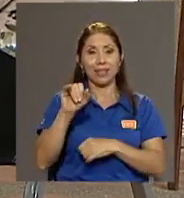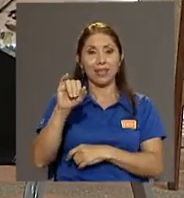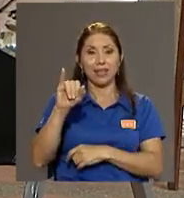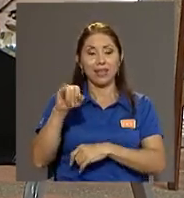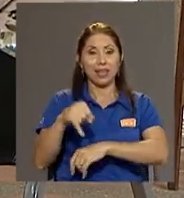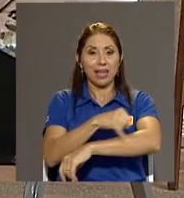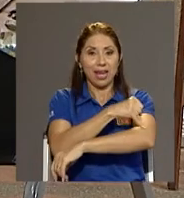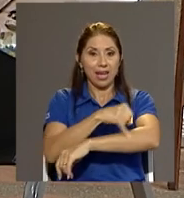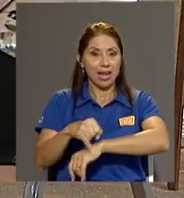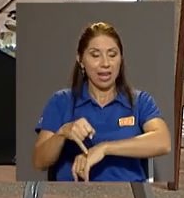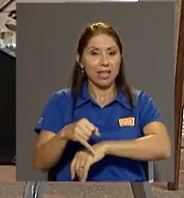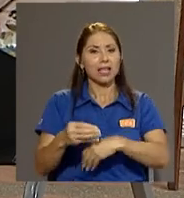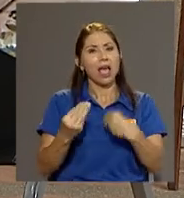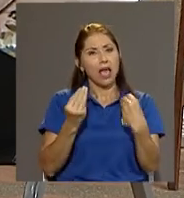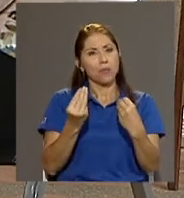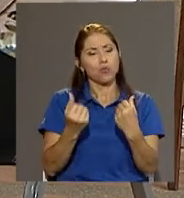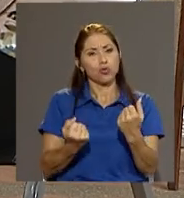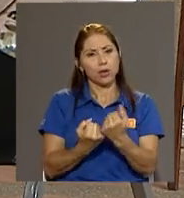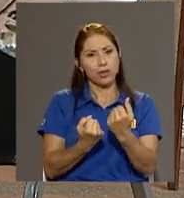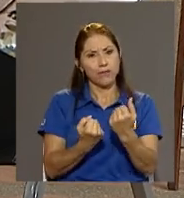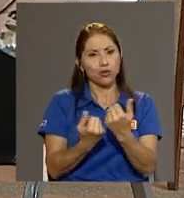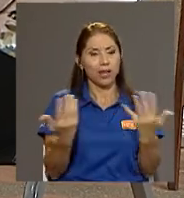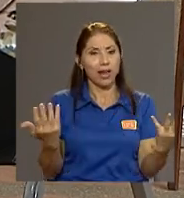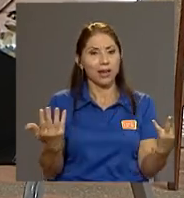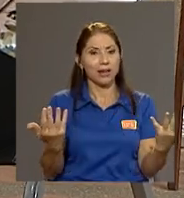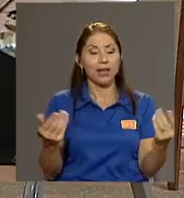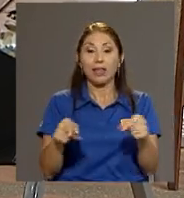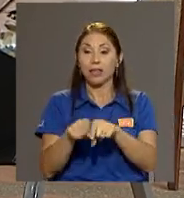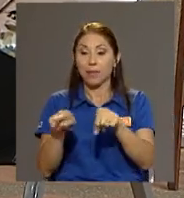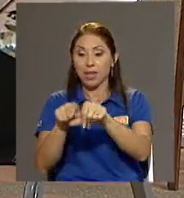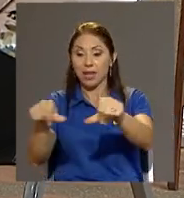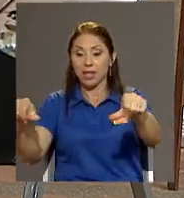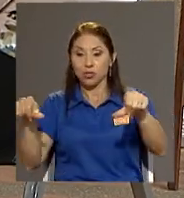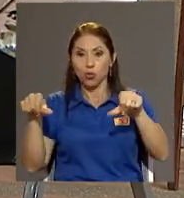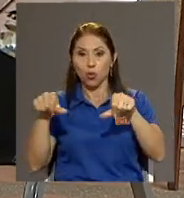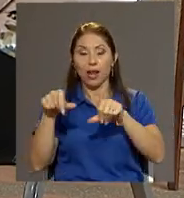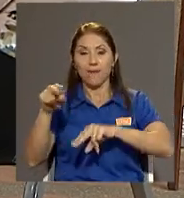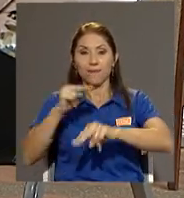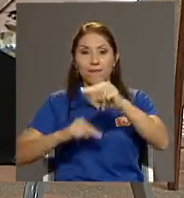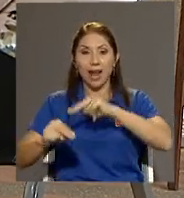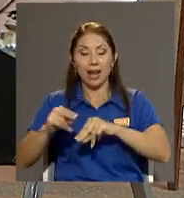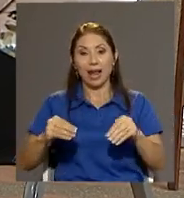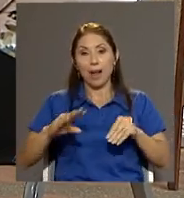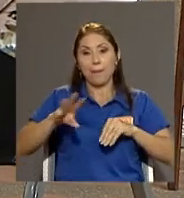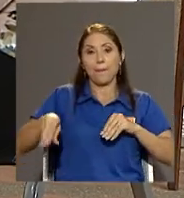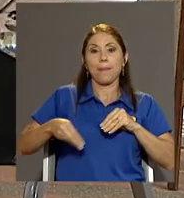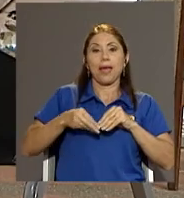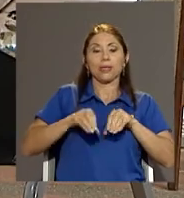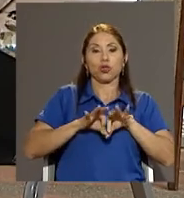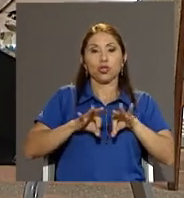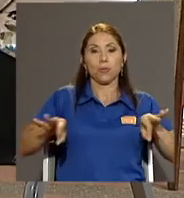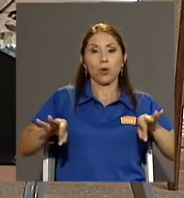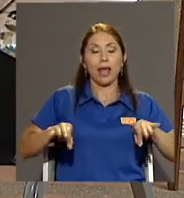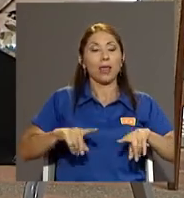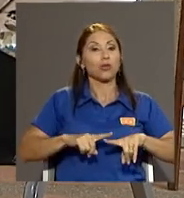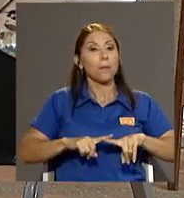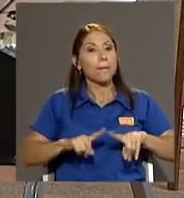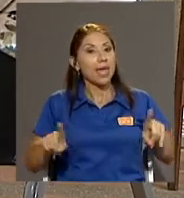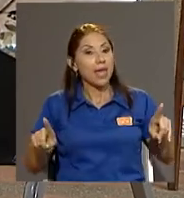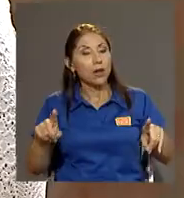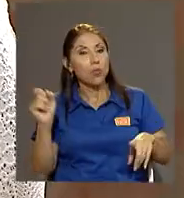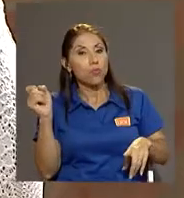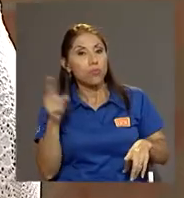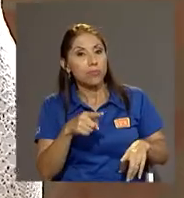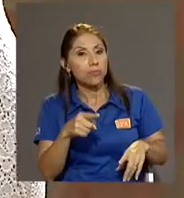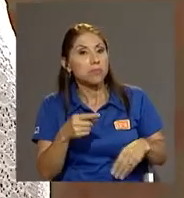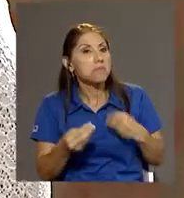hay mucho que reforzar, y con lo de la zona franca más los diplomados, pero en el minuto que nos queda, ¿planes de